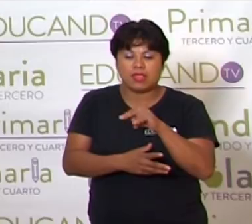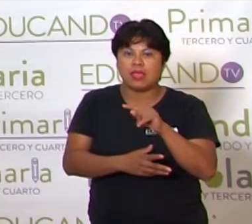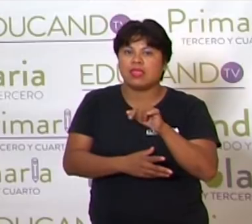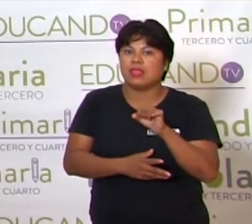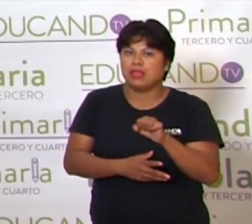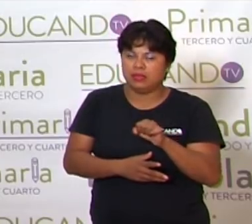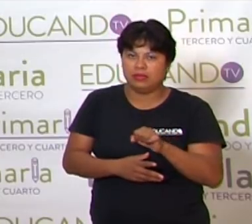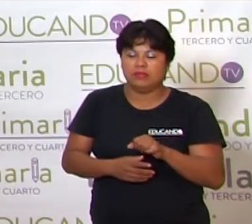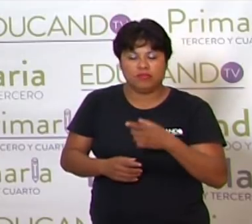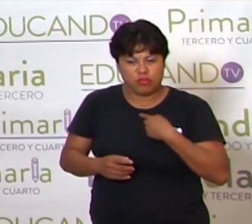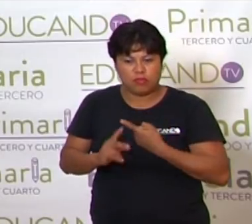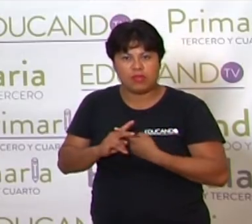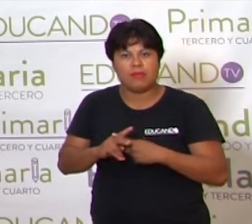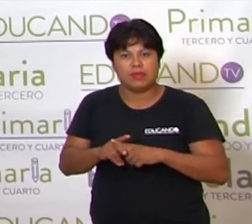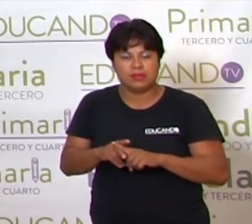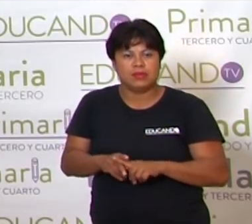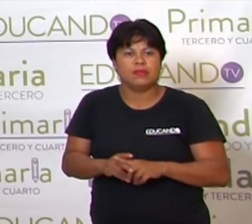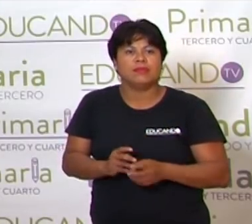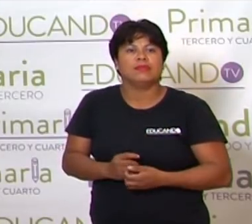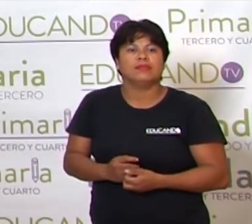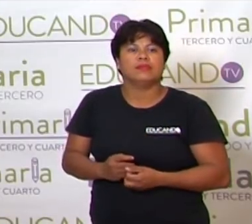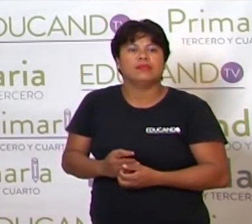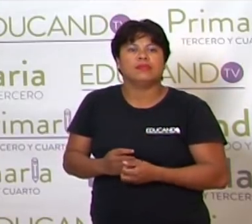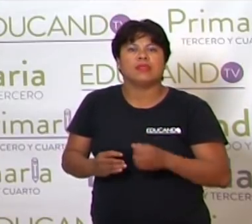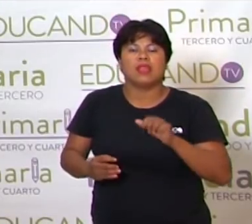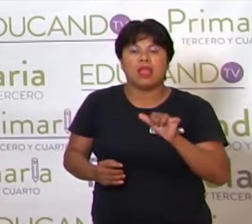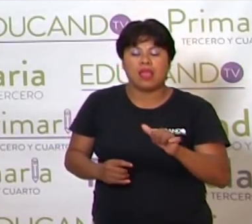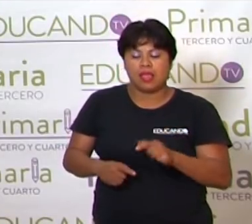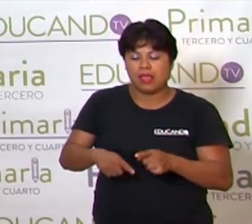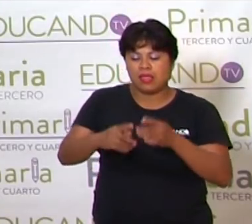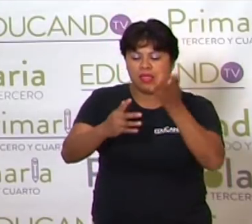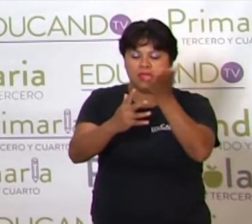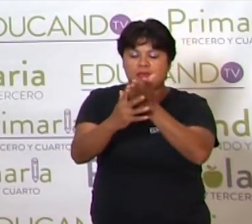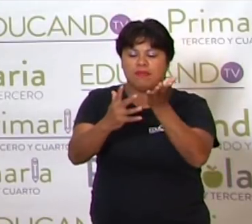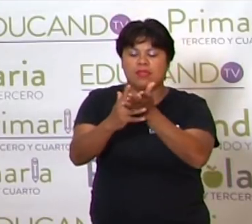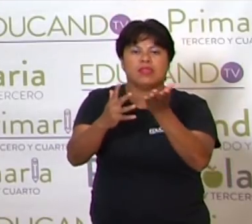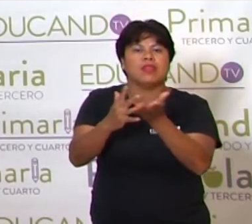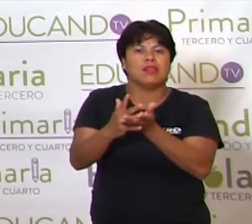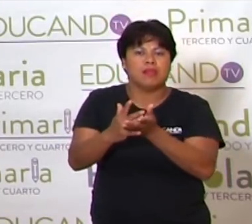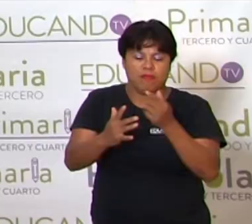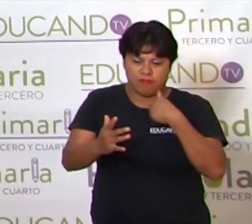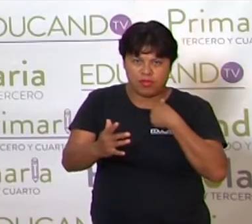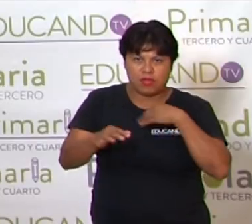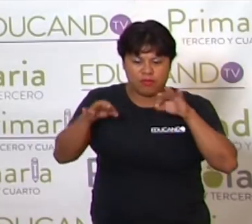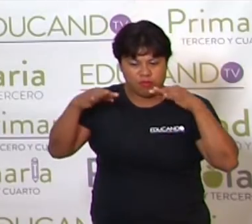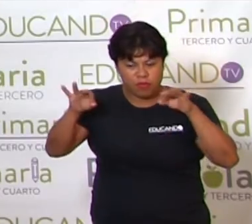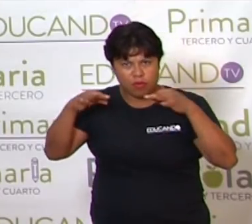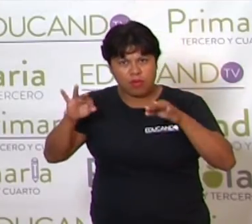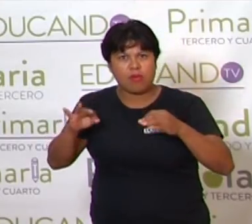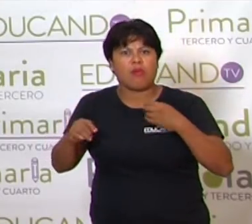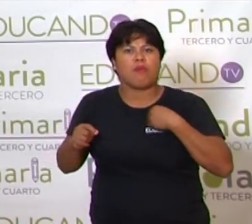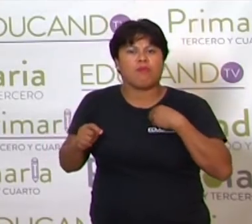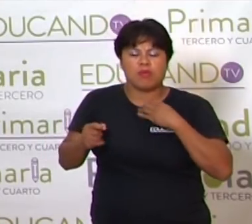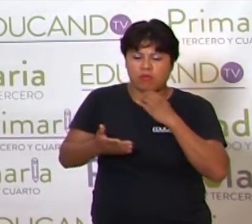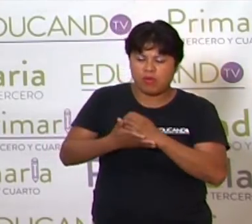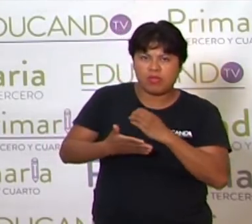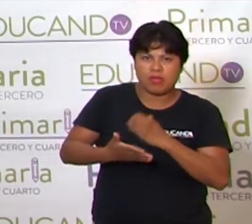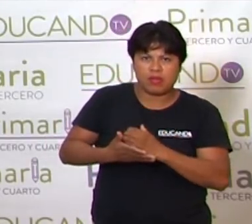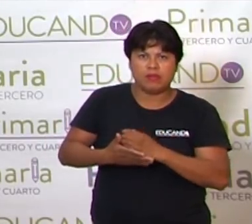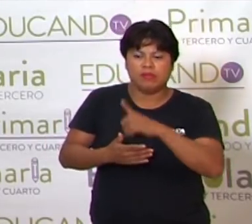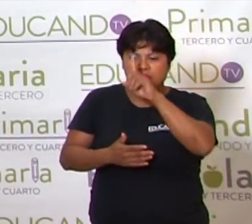a empezar a dividir mi hoja o mi